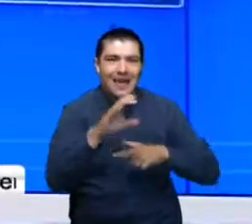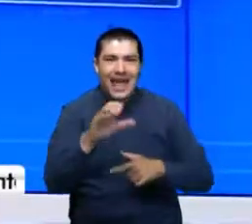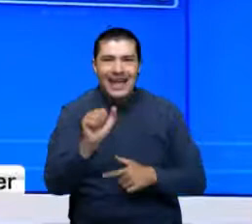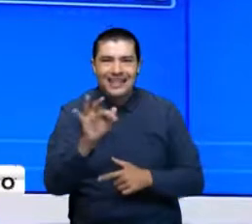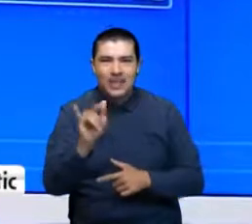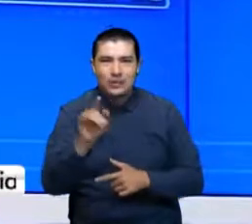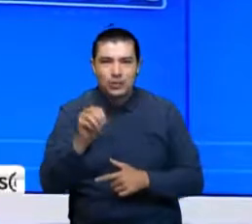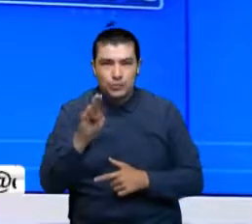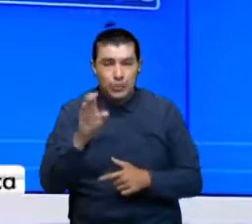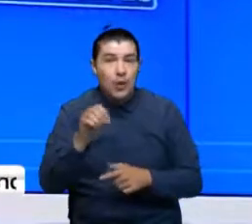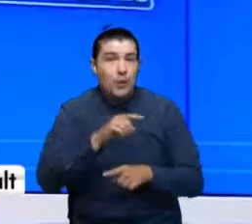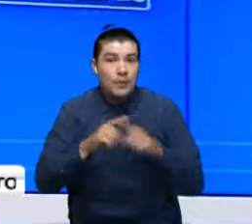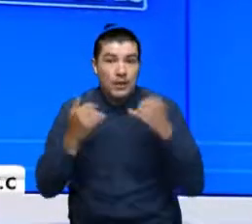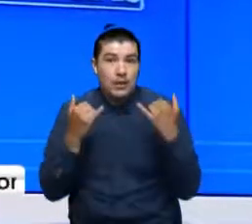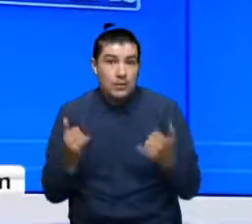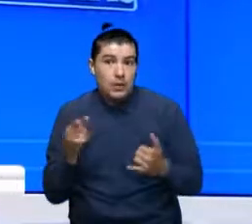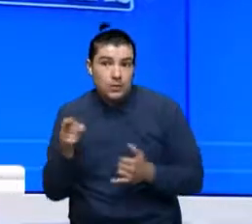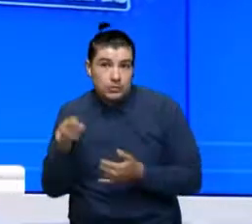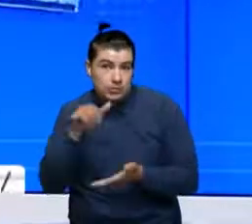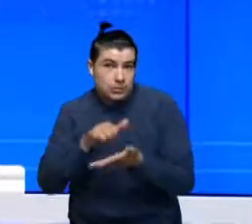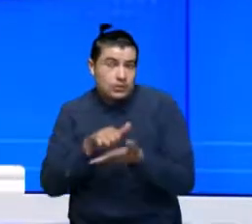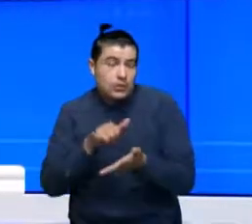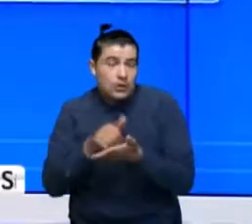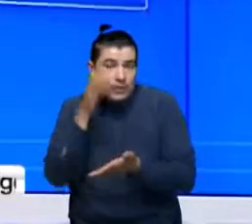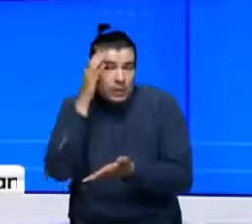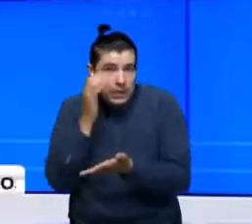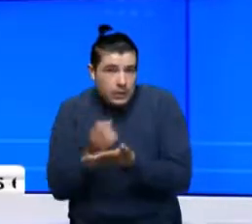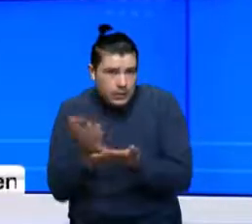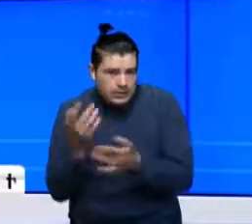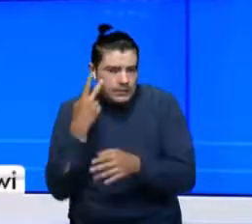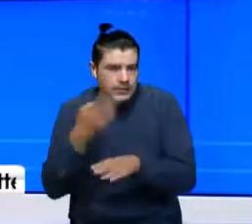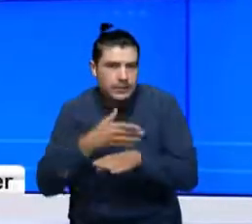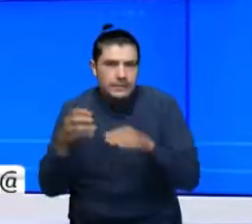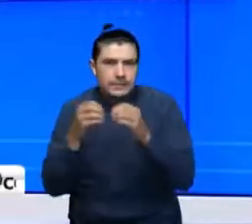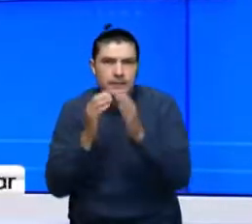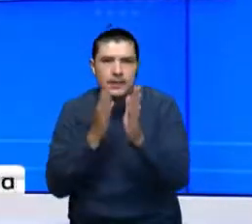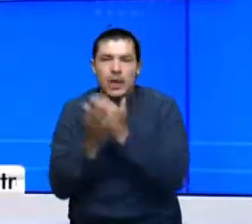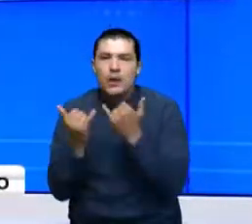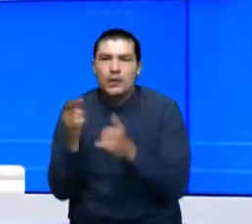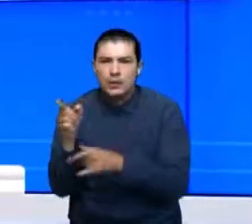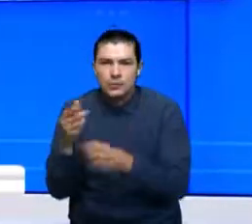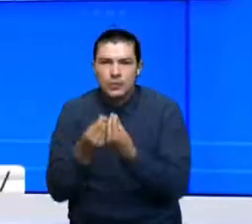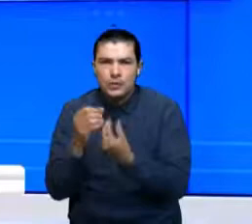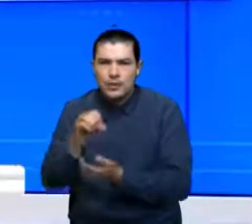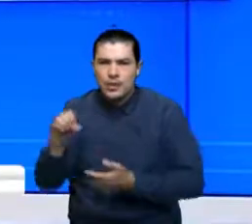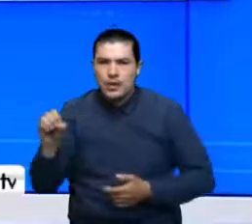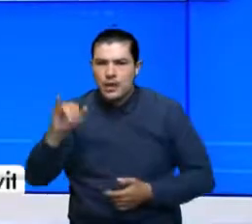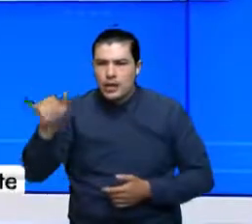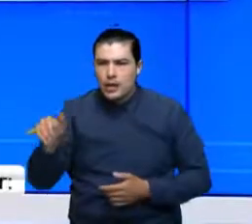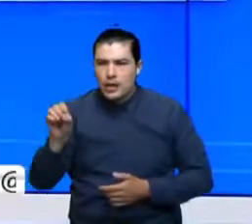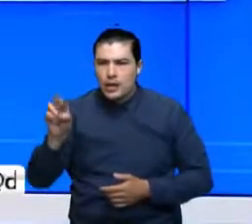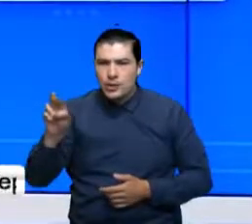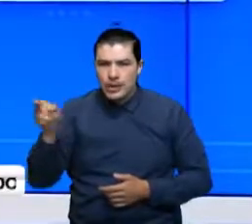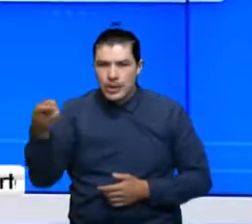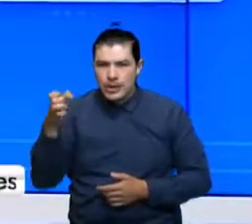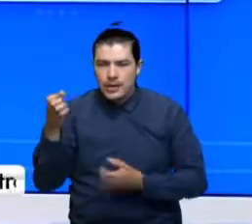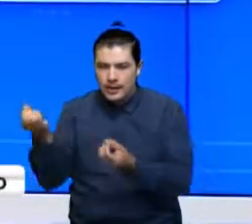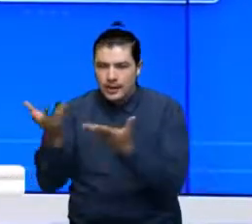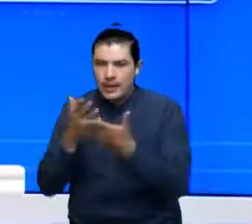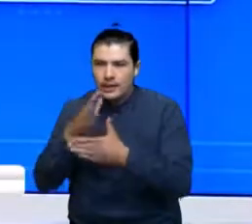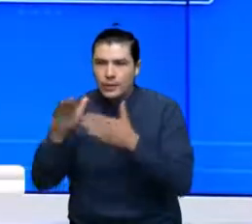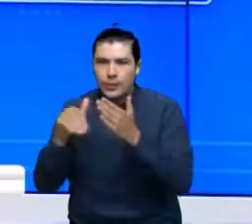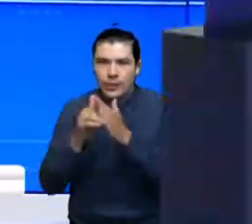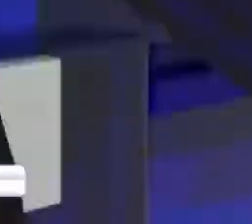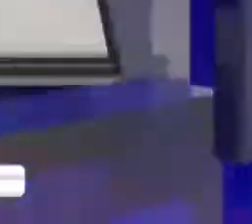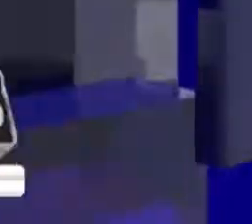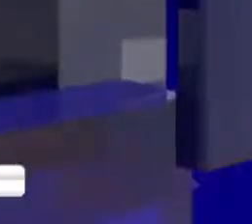embargo no se descarta un pronunciamiento conjunto en este sentido nos conectamos a esa hora de la tarde con nuestro compañero jorge colmenares para que nos entregue los detalles